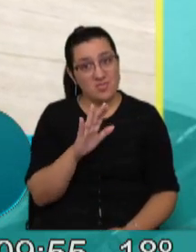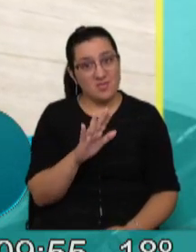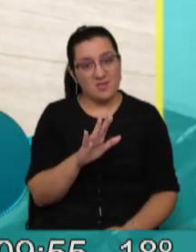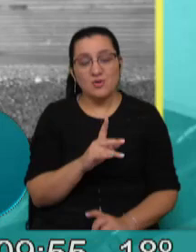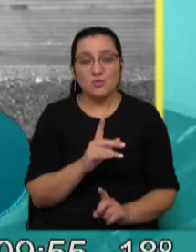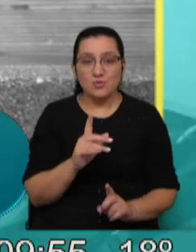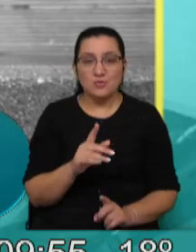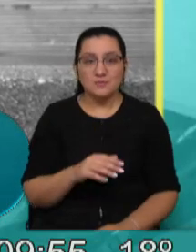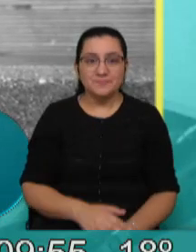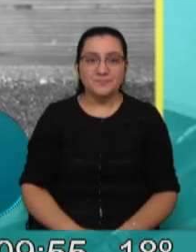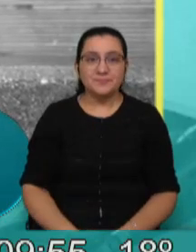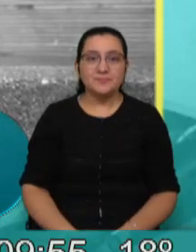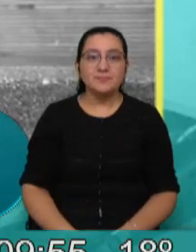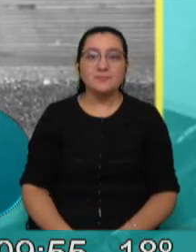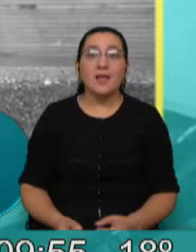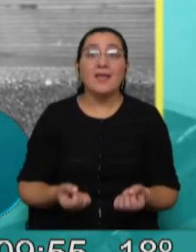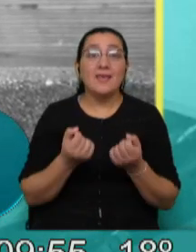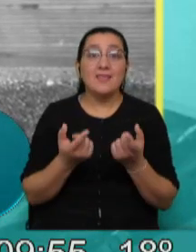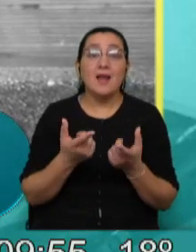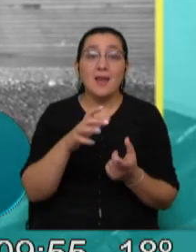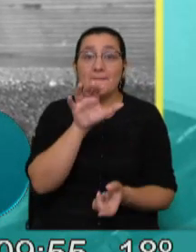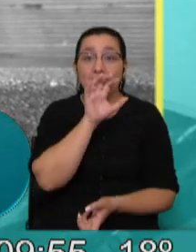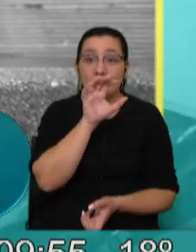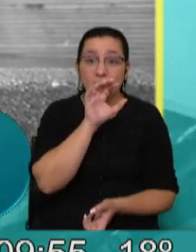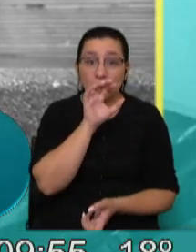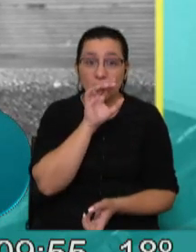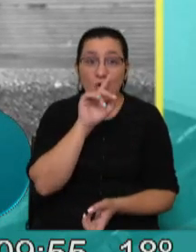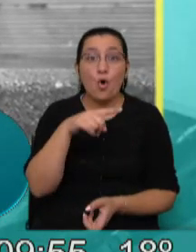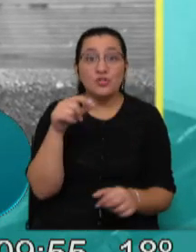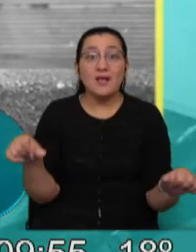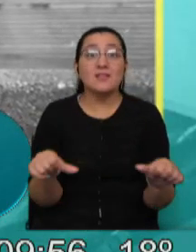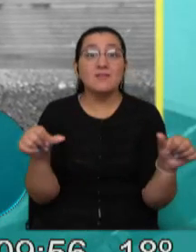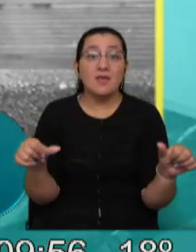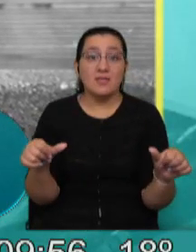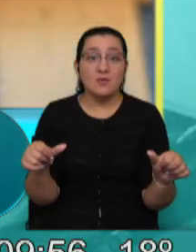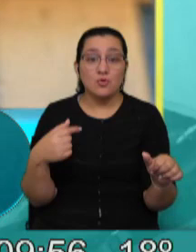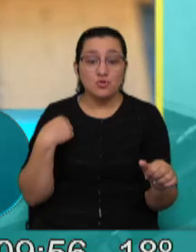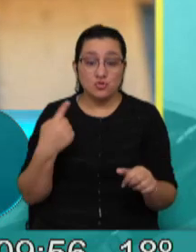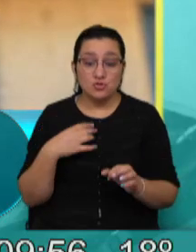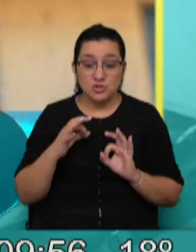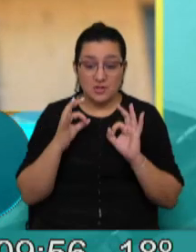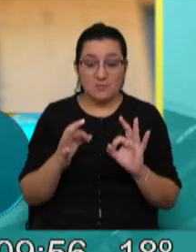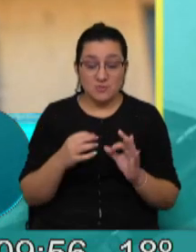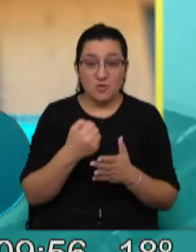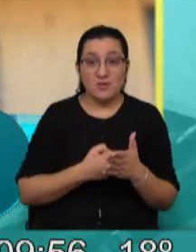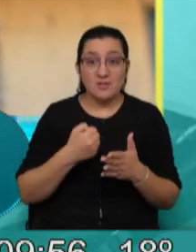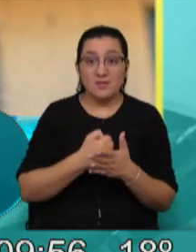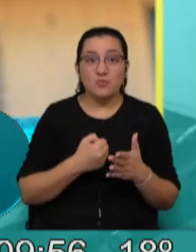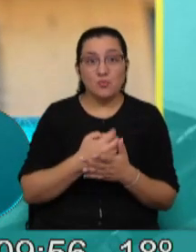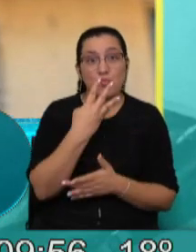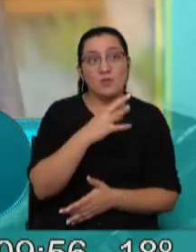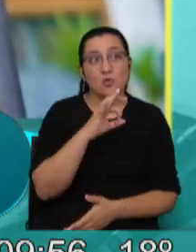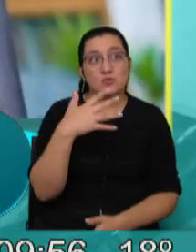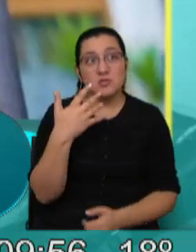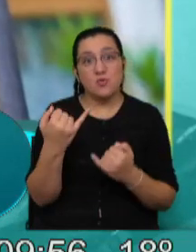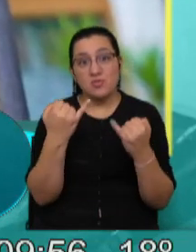va para nada. En realidad es darle al perro otra actividad para hacer cuando nosotros llegamos. Y lo que se intenta es, por 4 o 5 días,